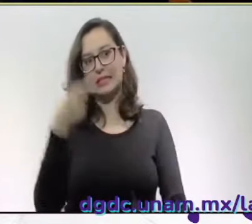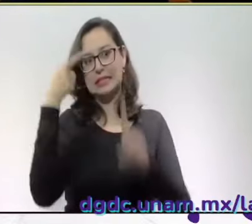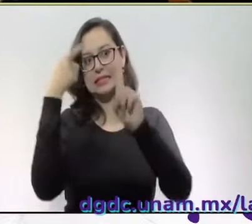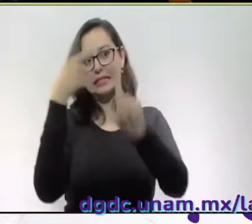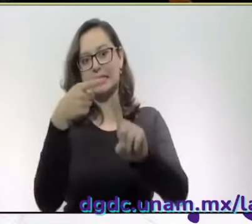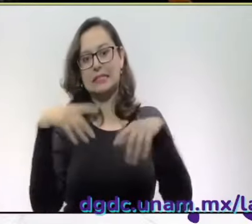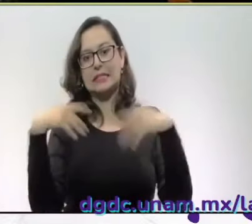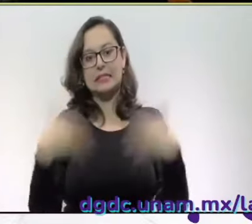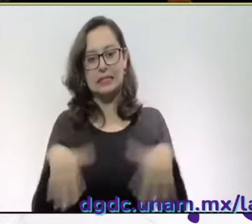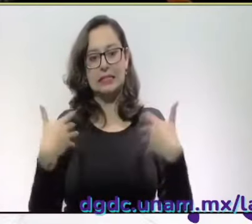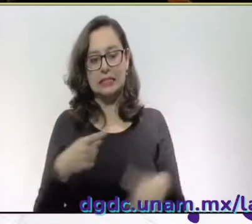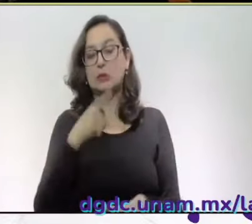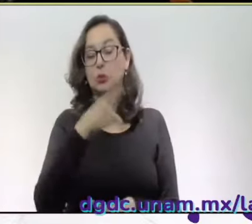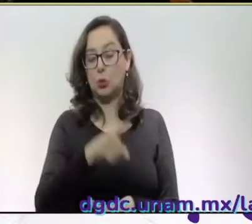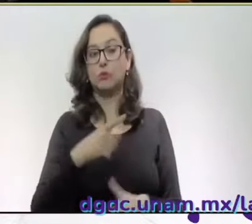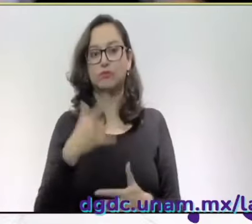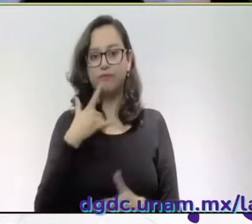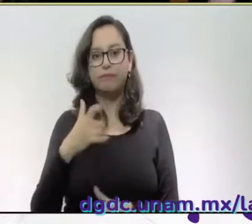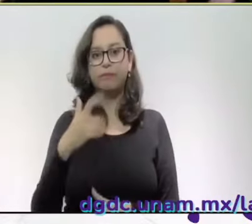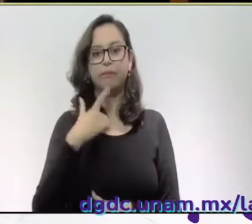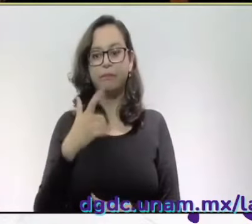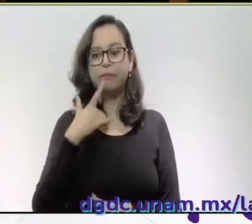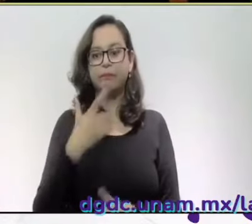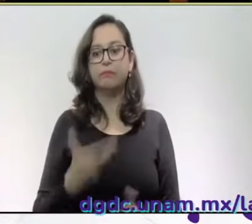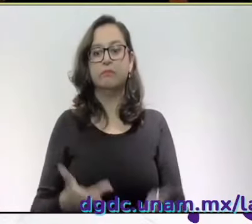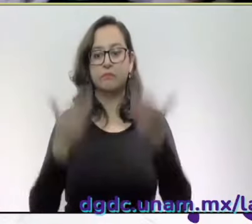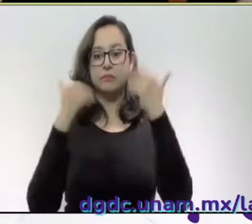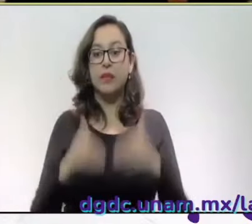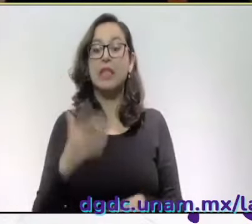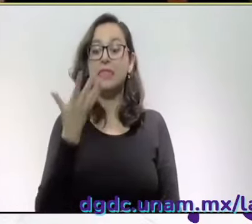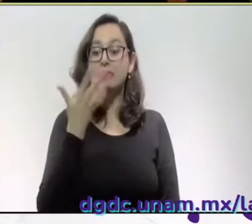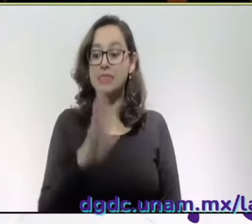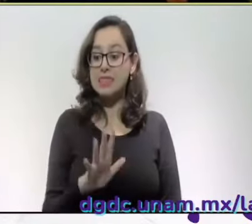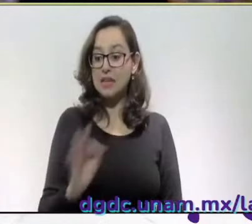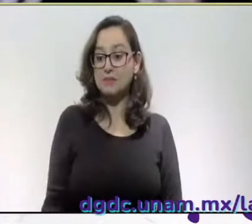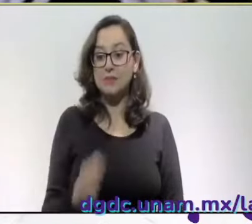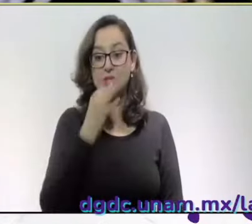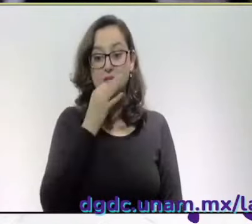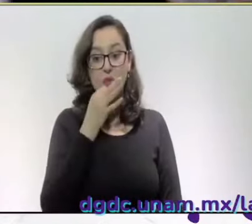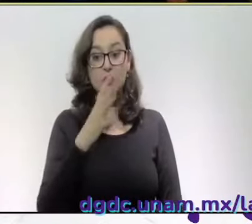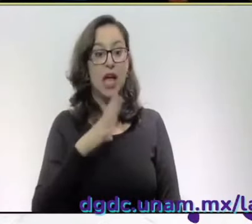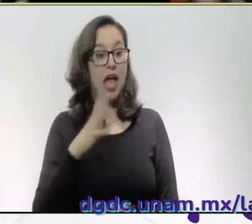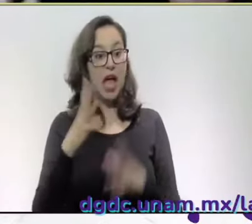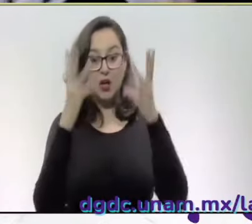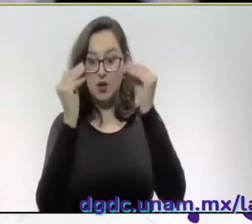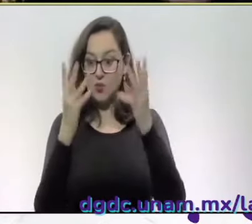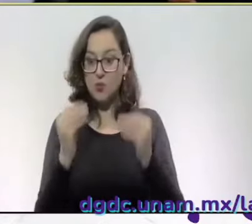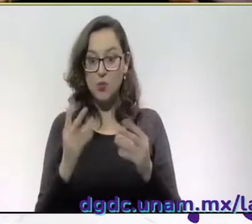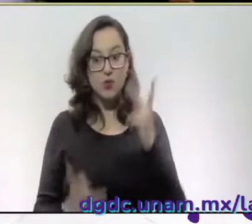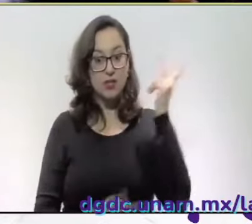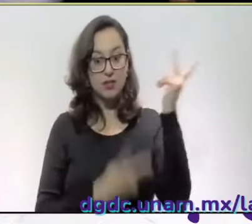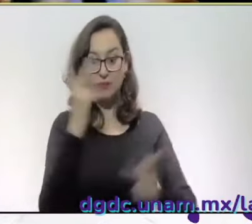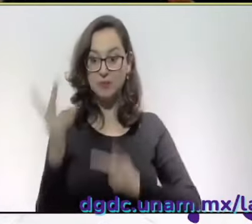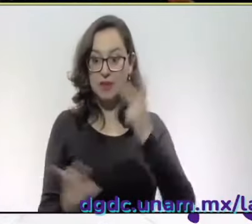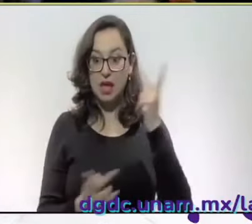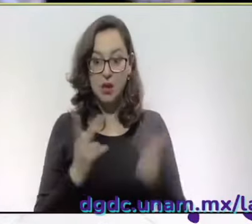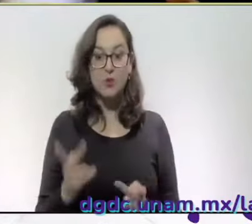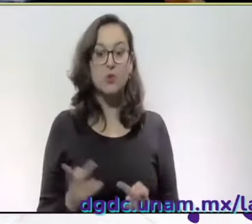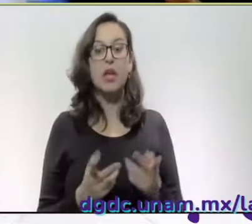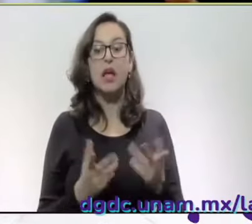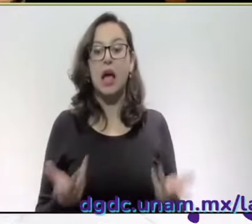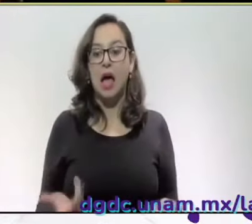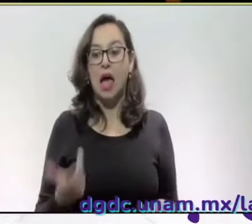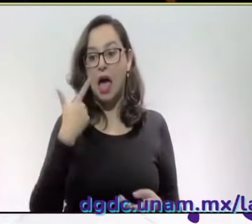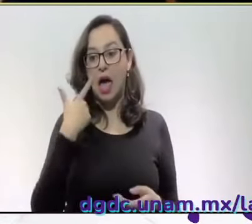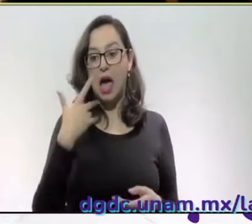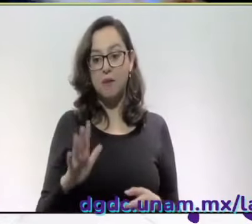has atrevido a tomar. Nos quedan 10 minutos y tenemos un montón de preguntas, entonces vamos a intentar sacarlas,